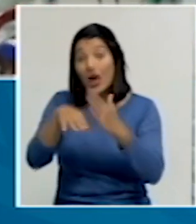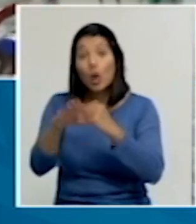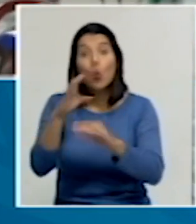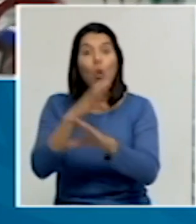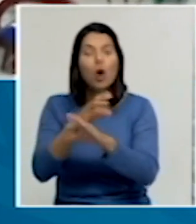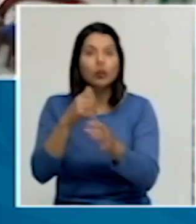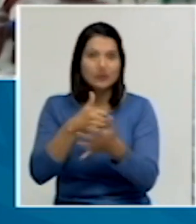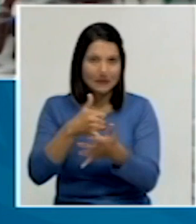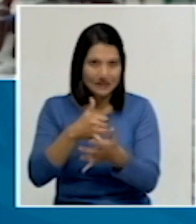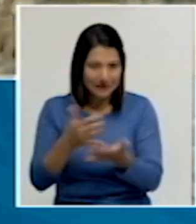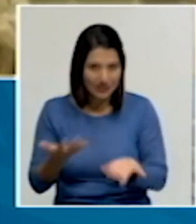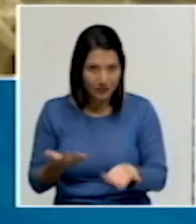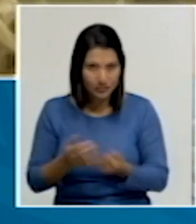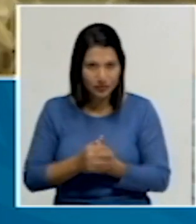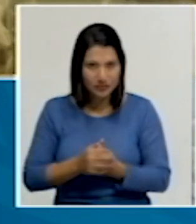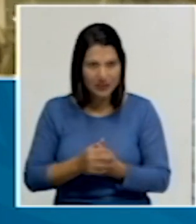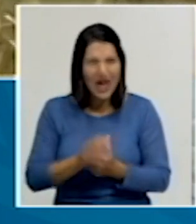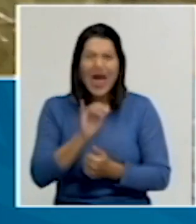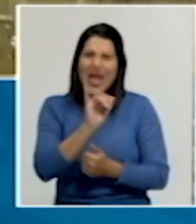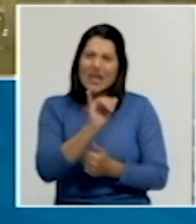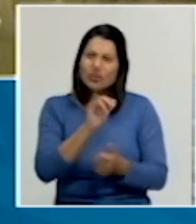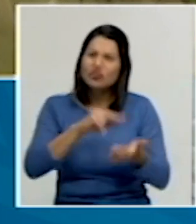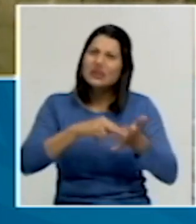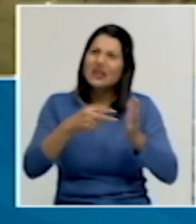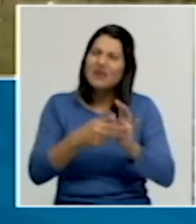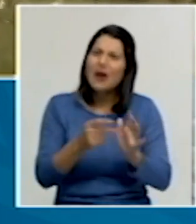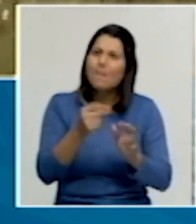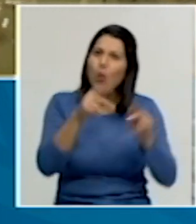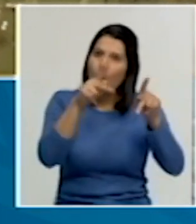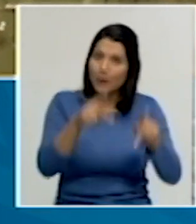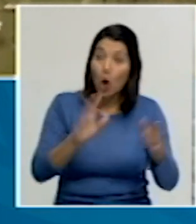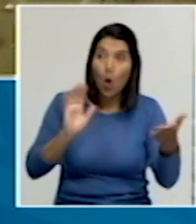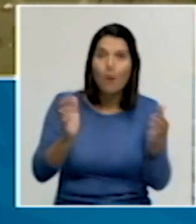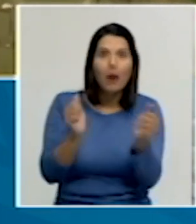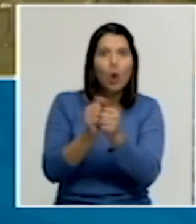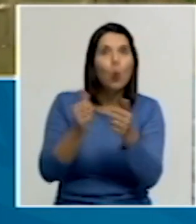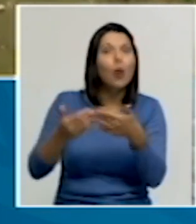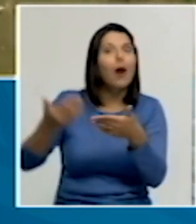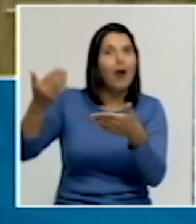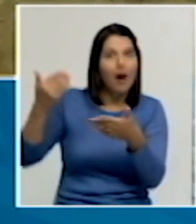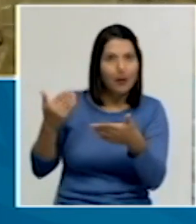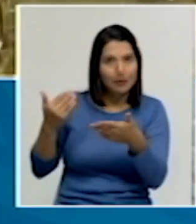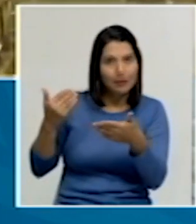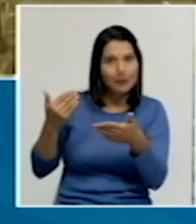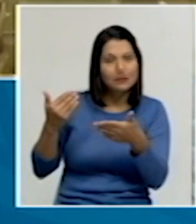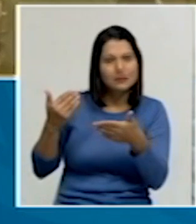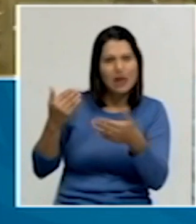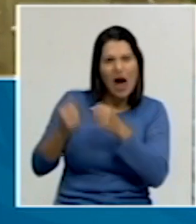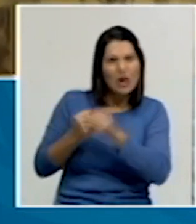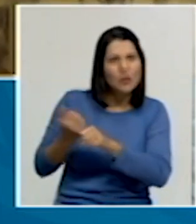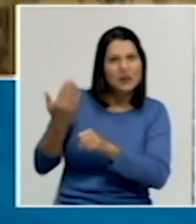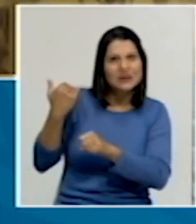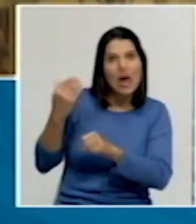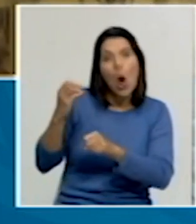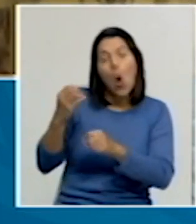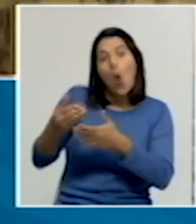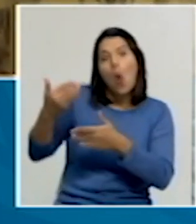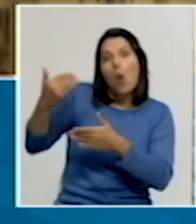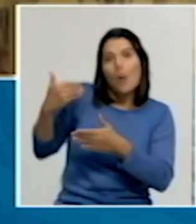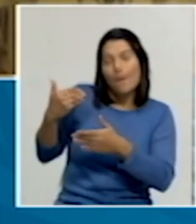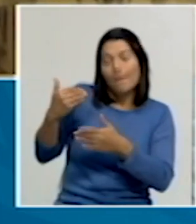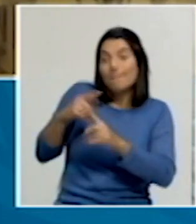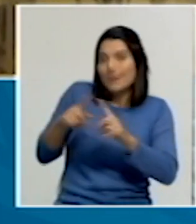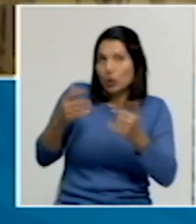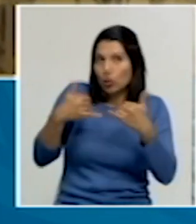intensivos. Esos son números bajos comparados con lo que tuvimos en algún momento, pero siguen siendo números